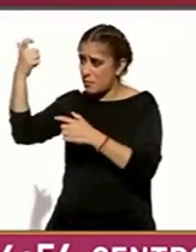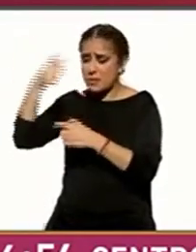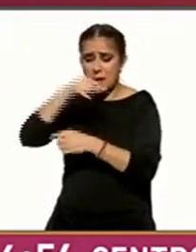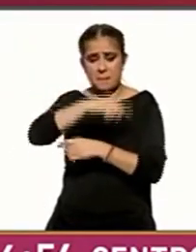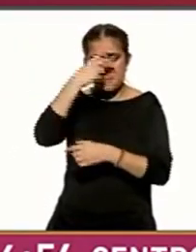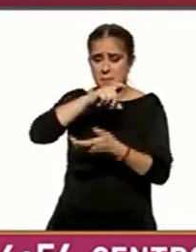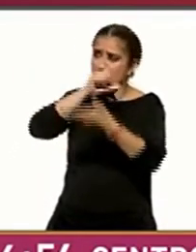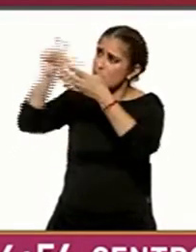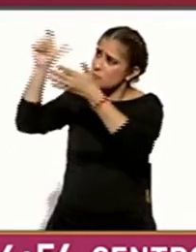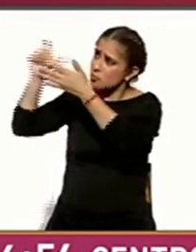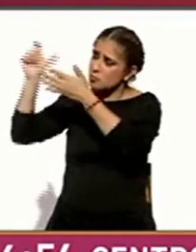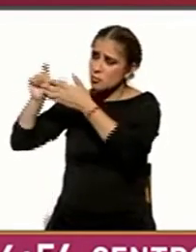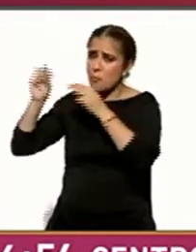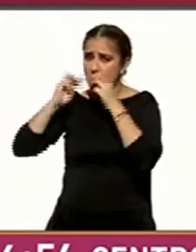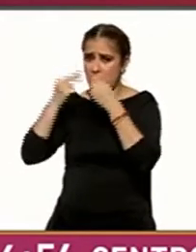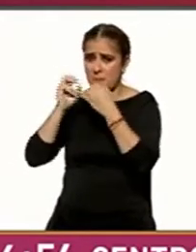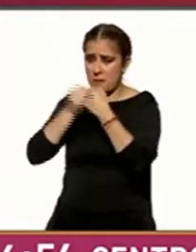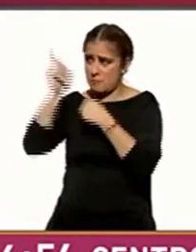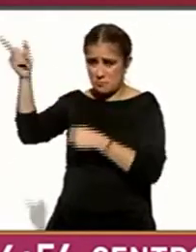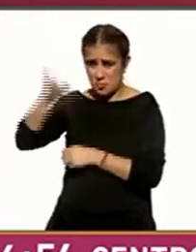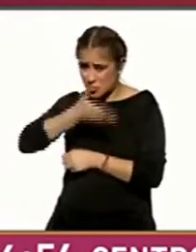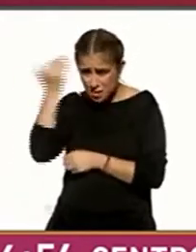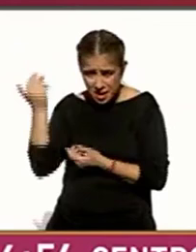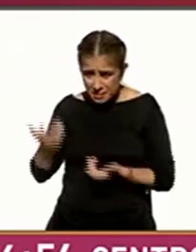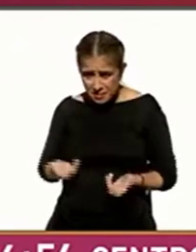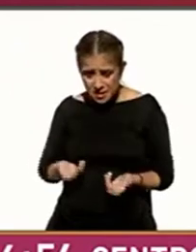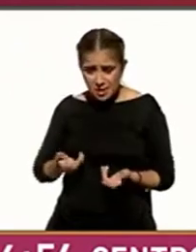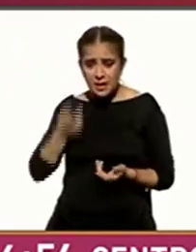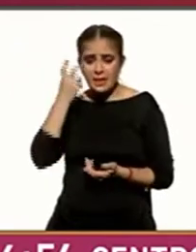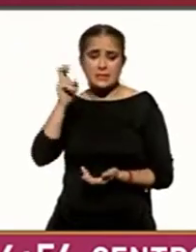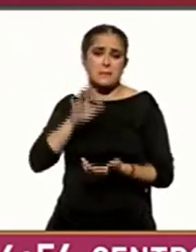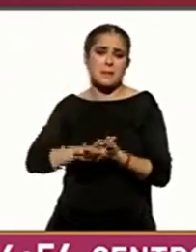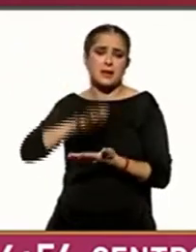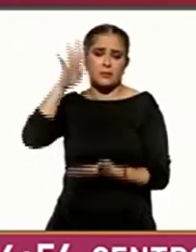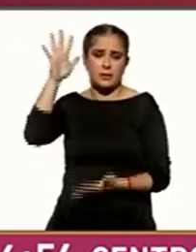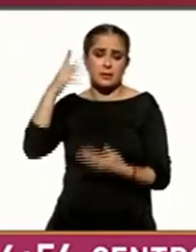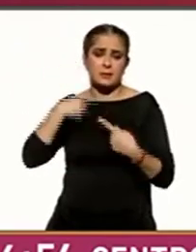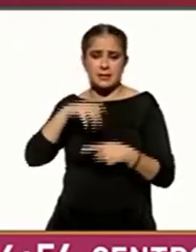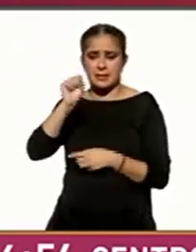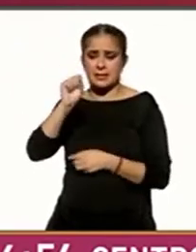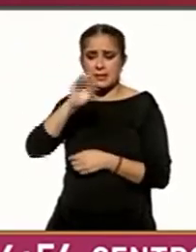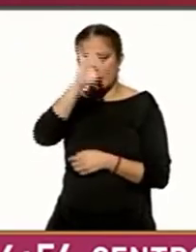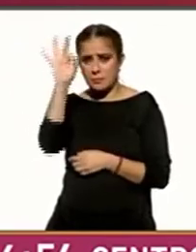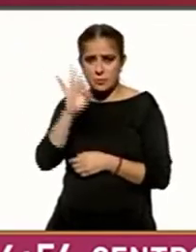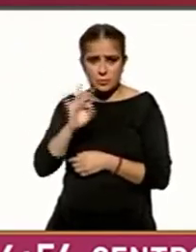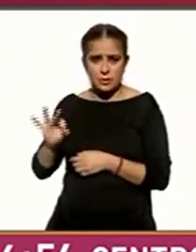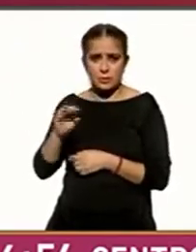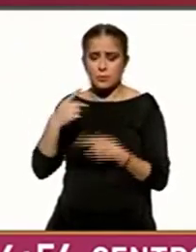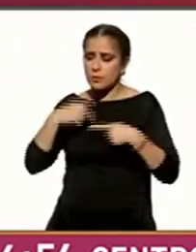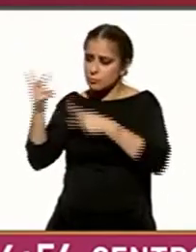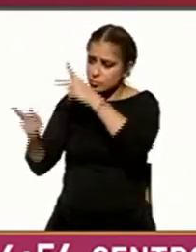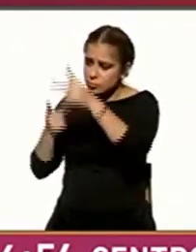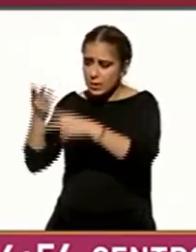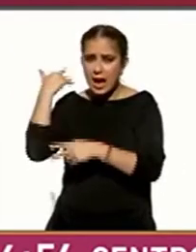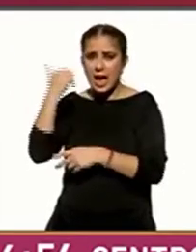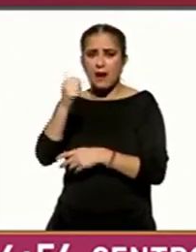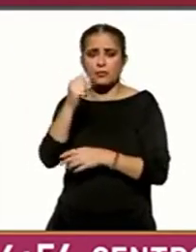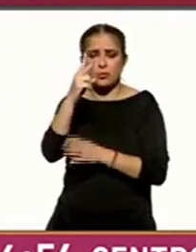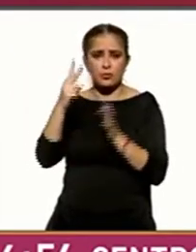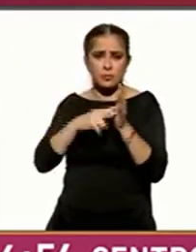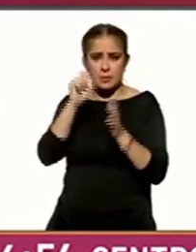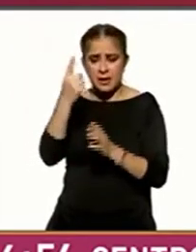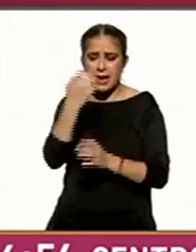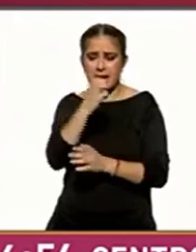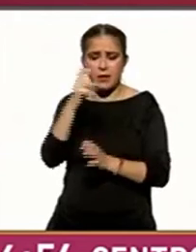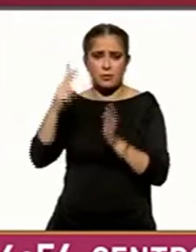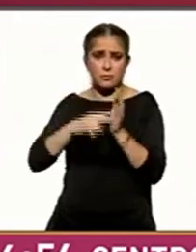adquiridas por el crimen organizado. Pues la mayor parte de los mexicanos, 60% en agosto del 21 y enero